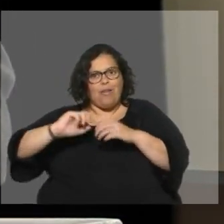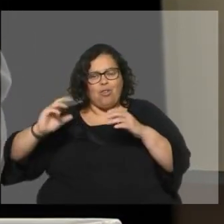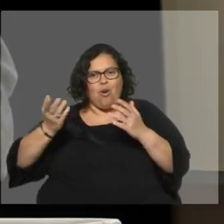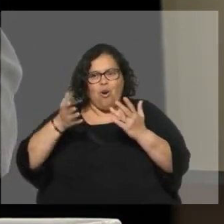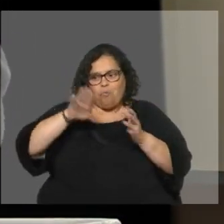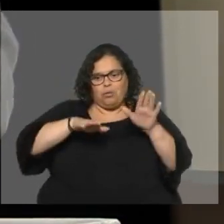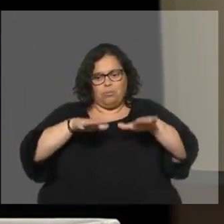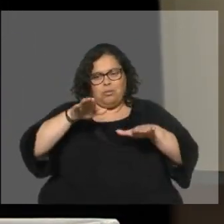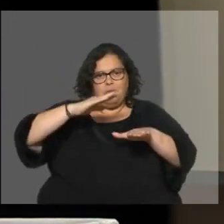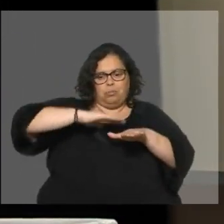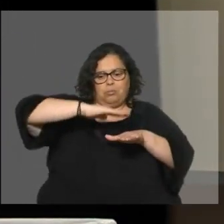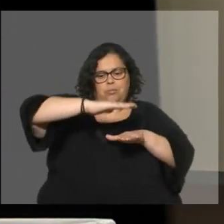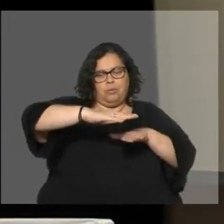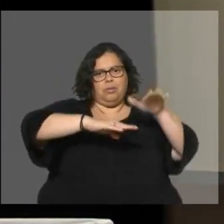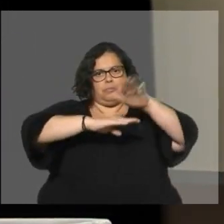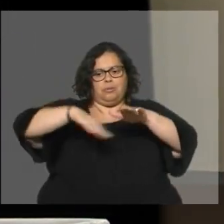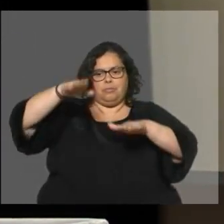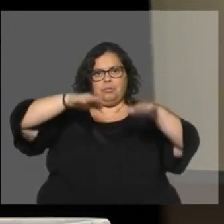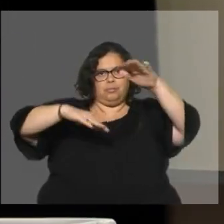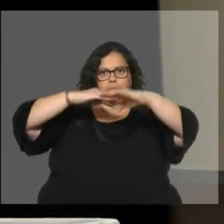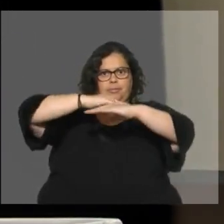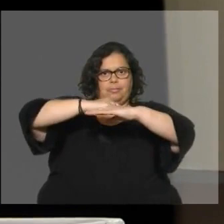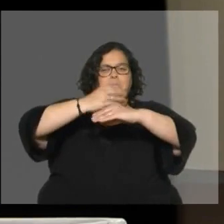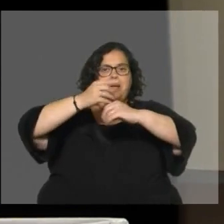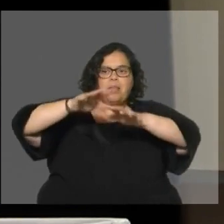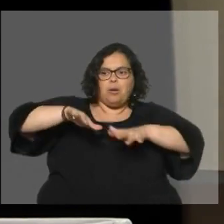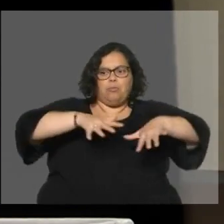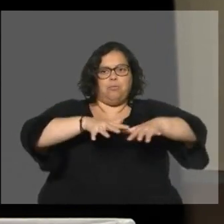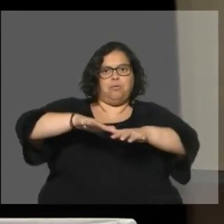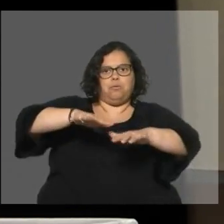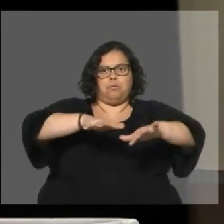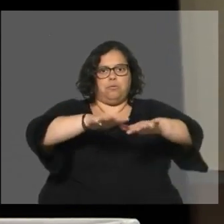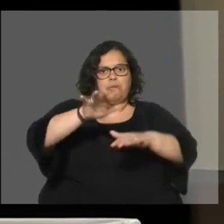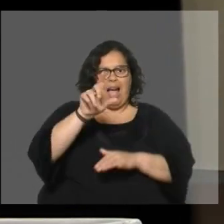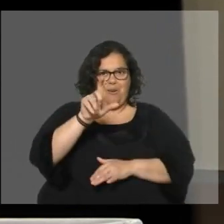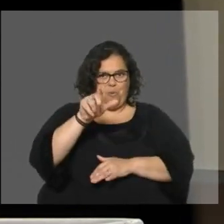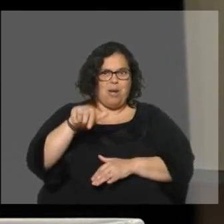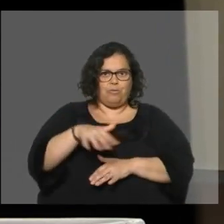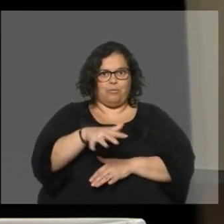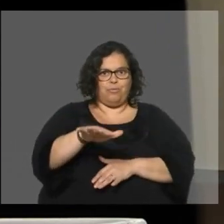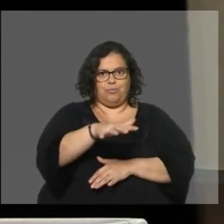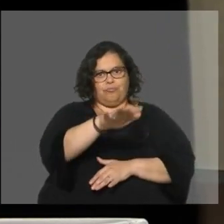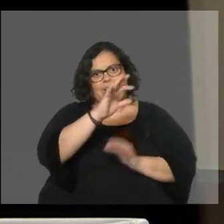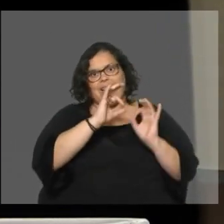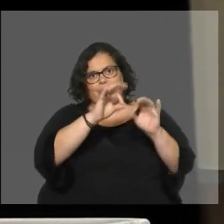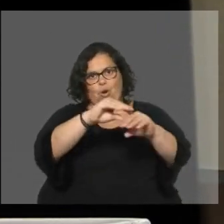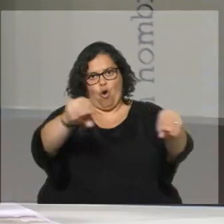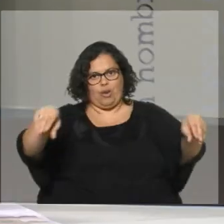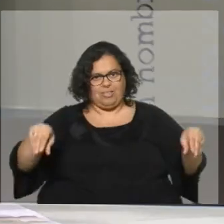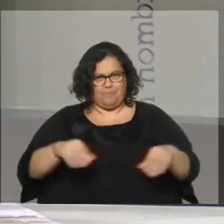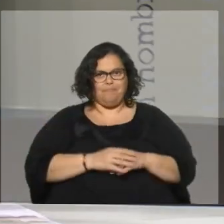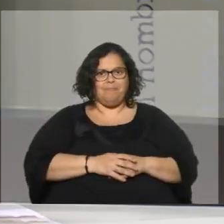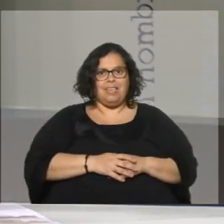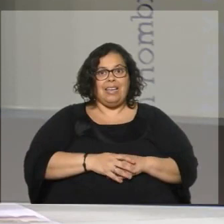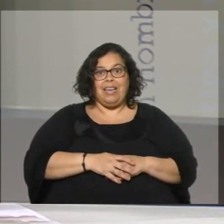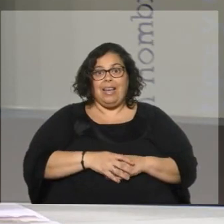si vieron, ¿no? Armadas justamente con juncos para trasladarlos por el agua hacia la orilla. No, impresionante lo